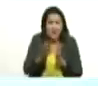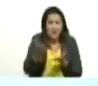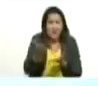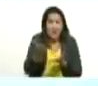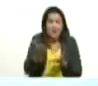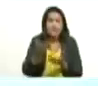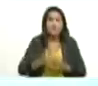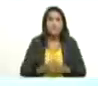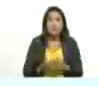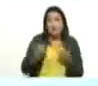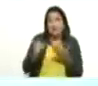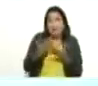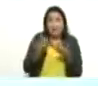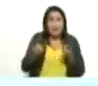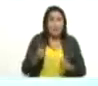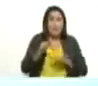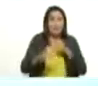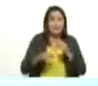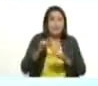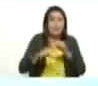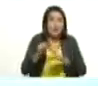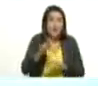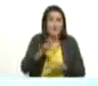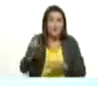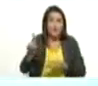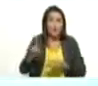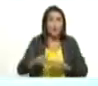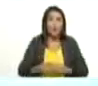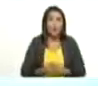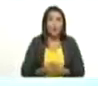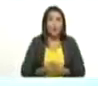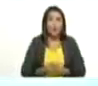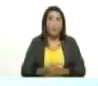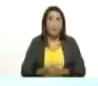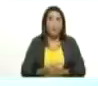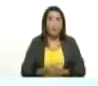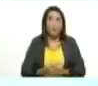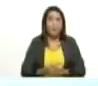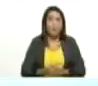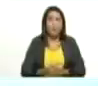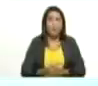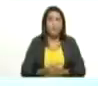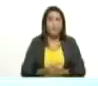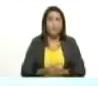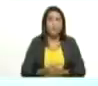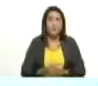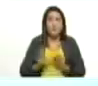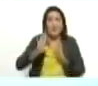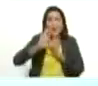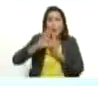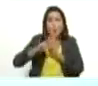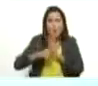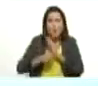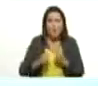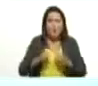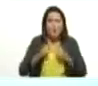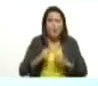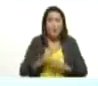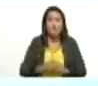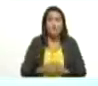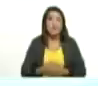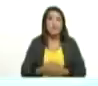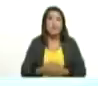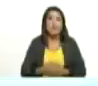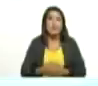en pleno siglo XXI, el filibusterismo, la piratería, el robo,